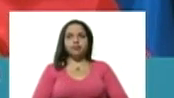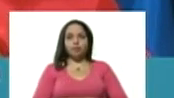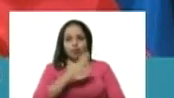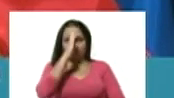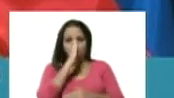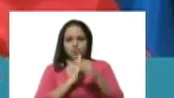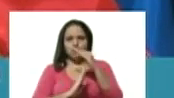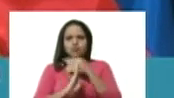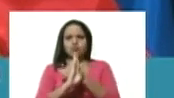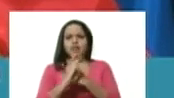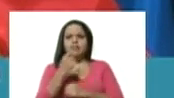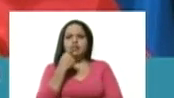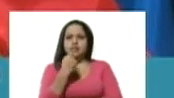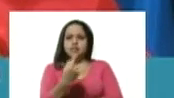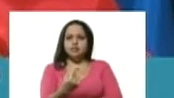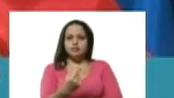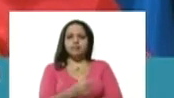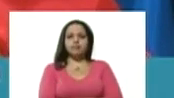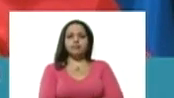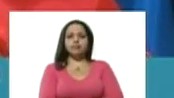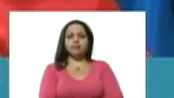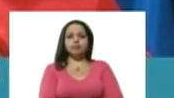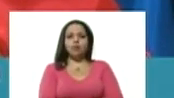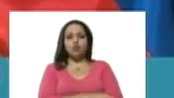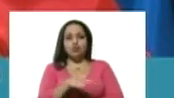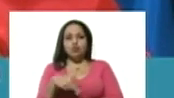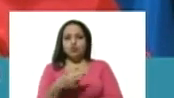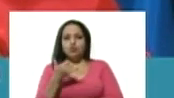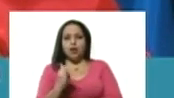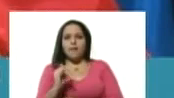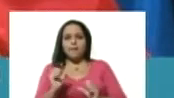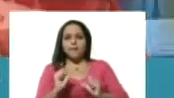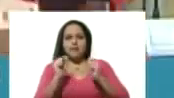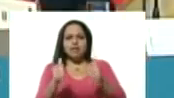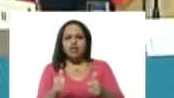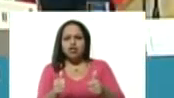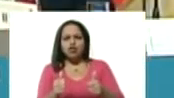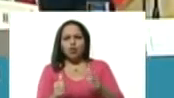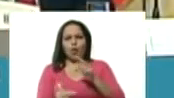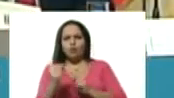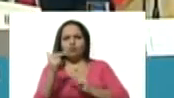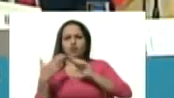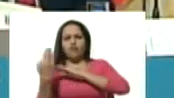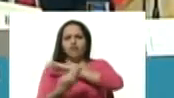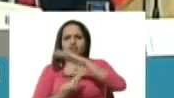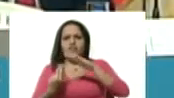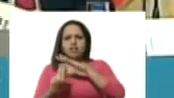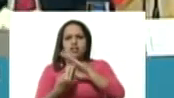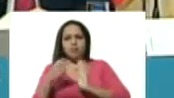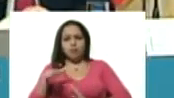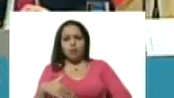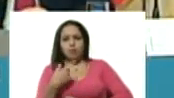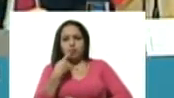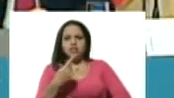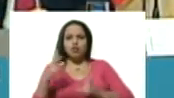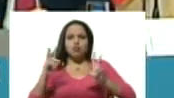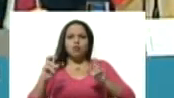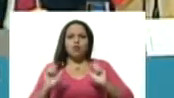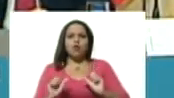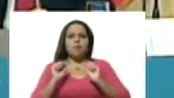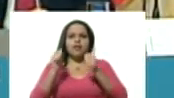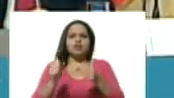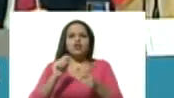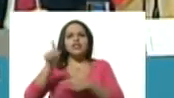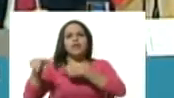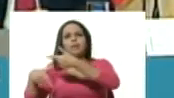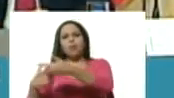humildad decimos, estamos sentando las bases de lo que podemos llamar el nuevo comienzo